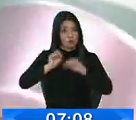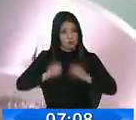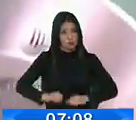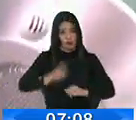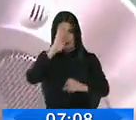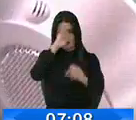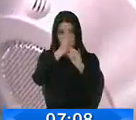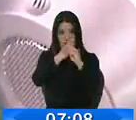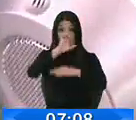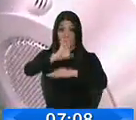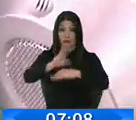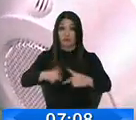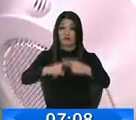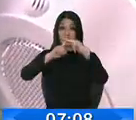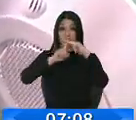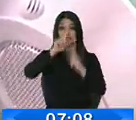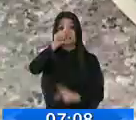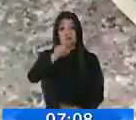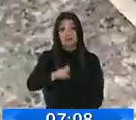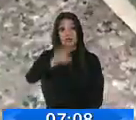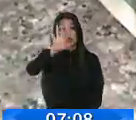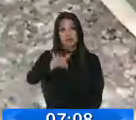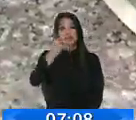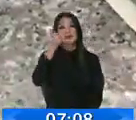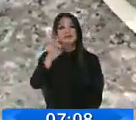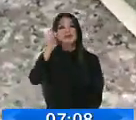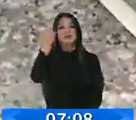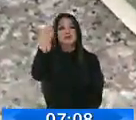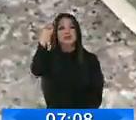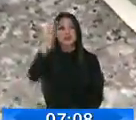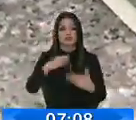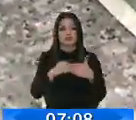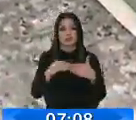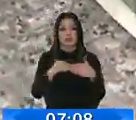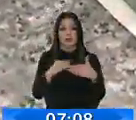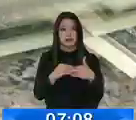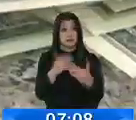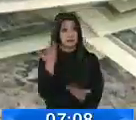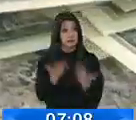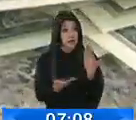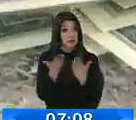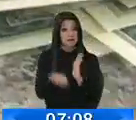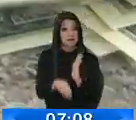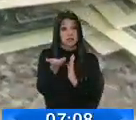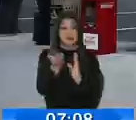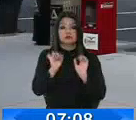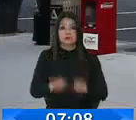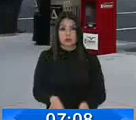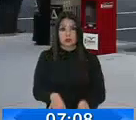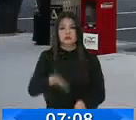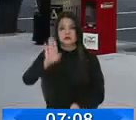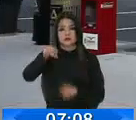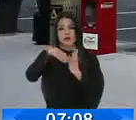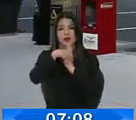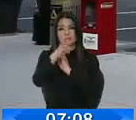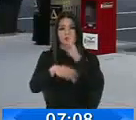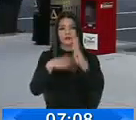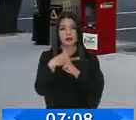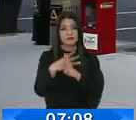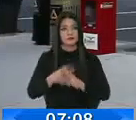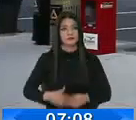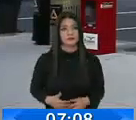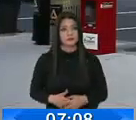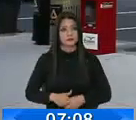Ecuador accederá a un crédito de 1.817 millones de dólares con posibilidad de incremento por parte del Banco Mundial,